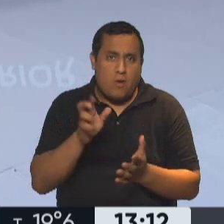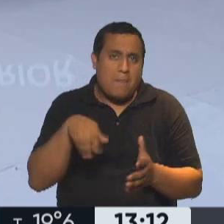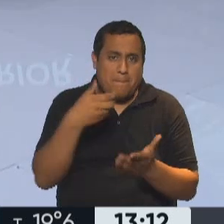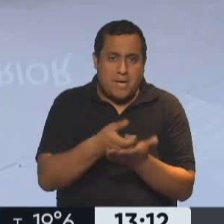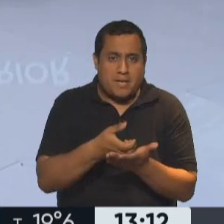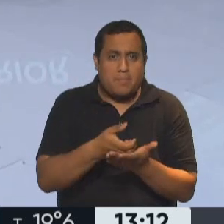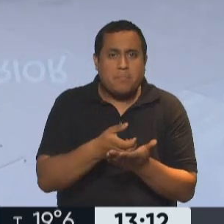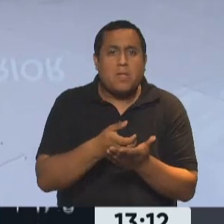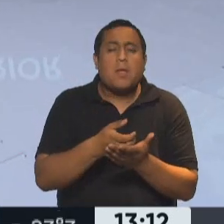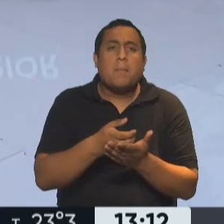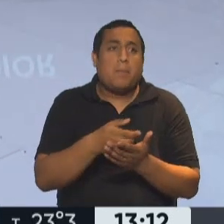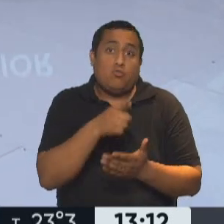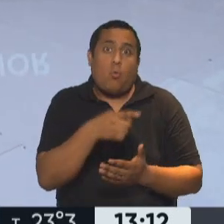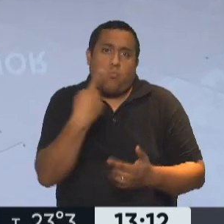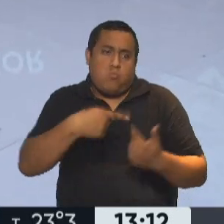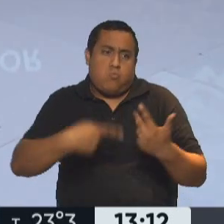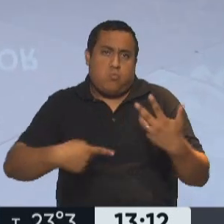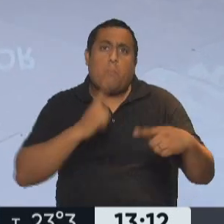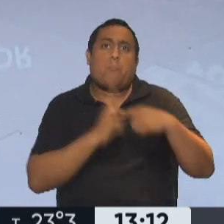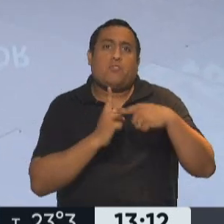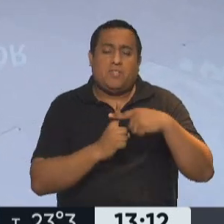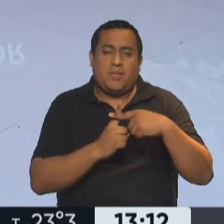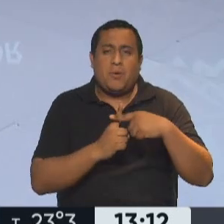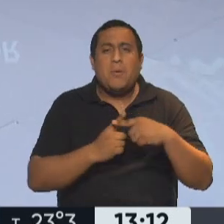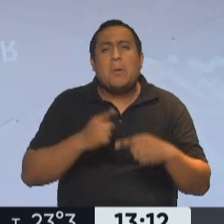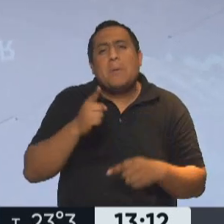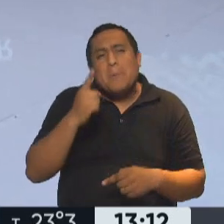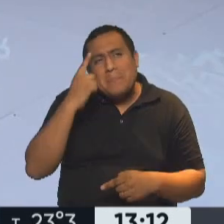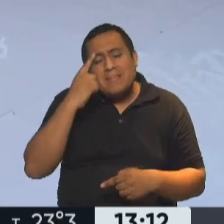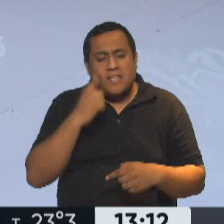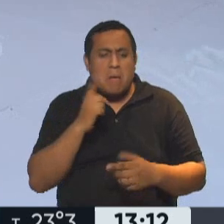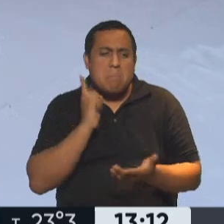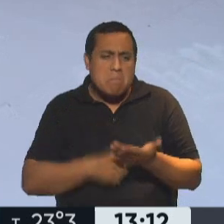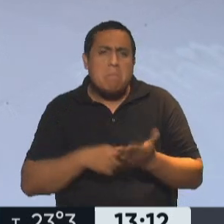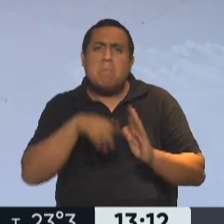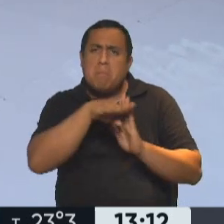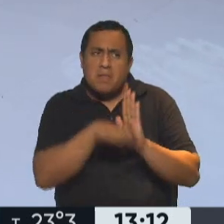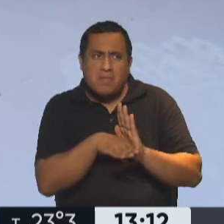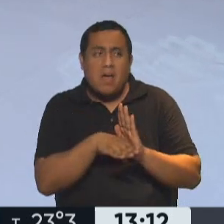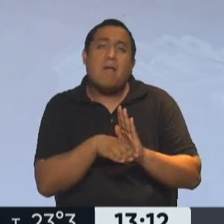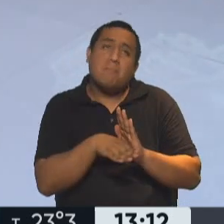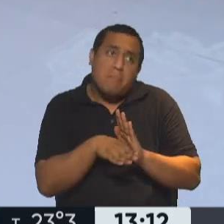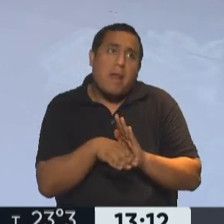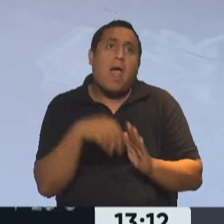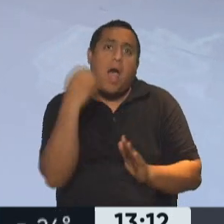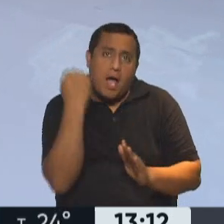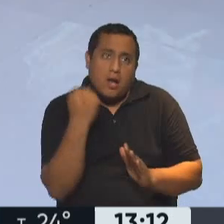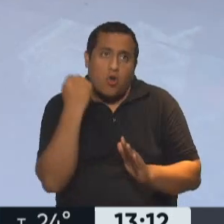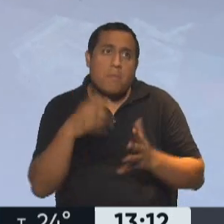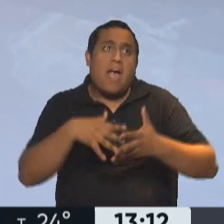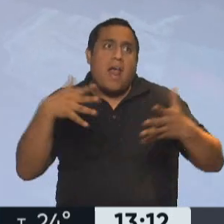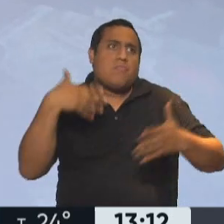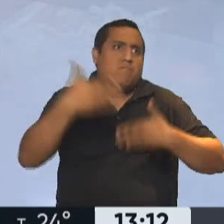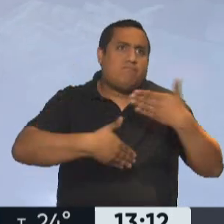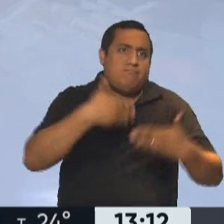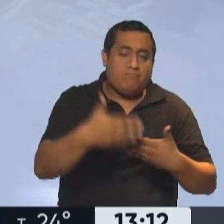Digo, ¿por qué esta medida, digo, uno la puede reivindicar desde un punto de vista macro, en este contexto en particular, como